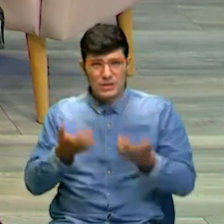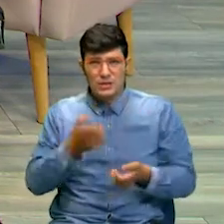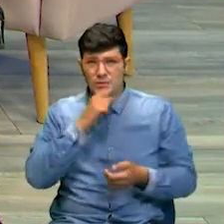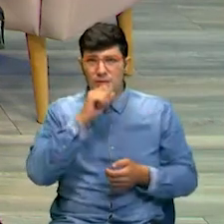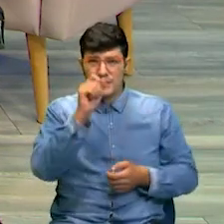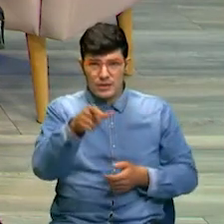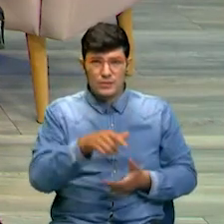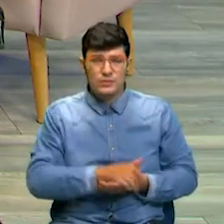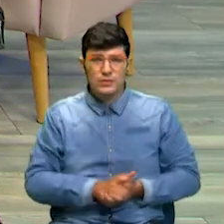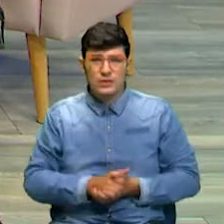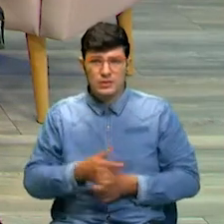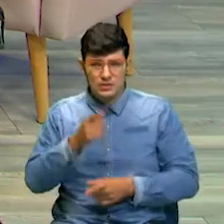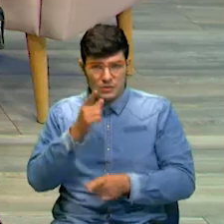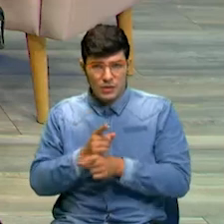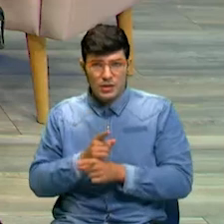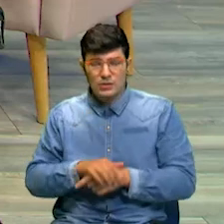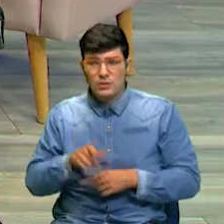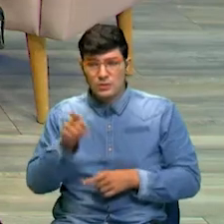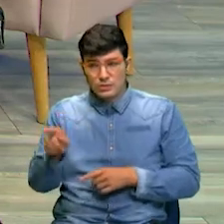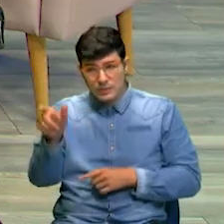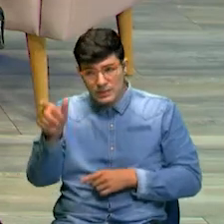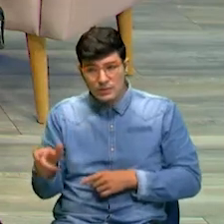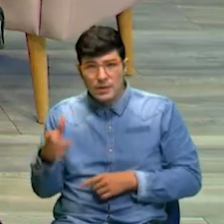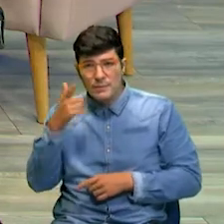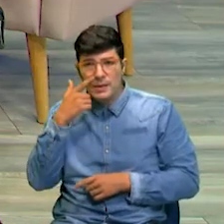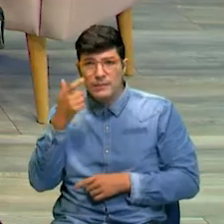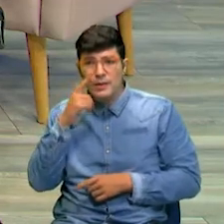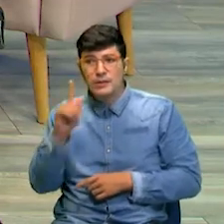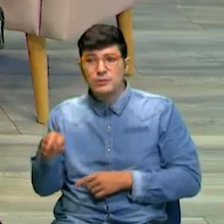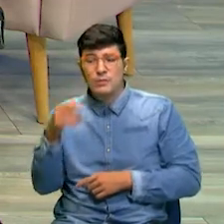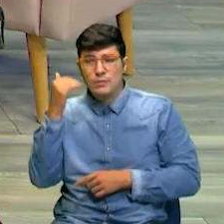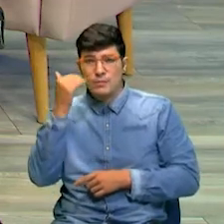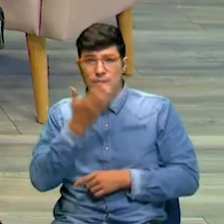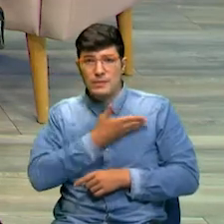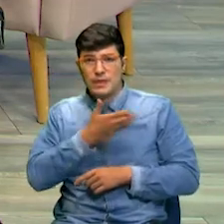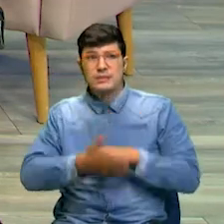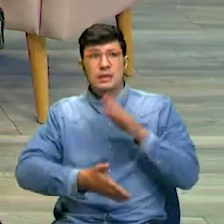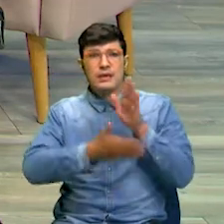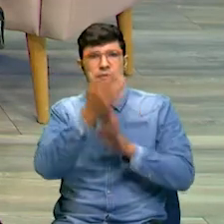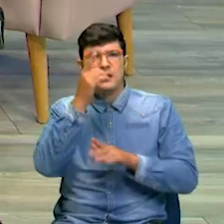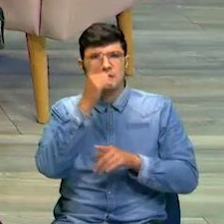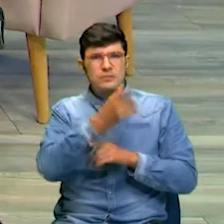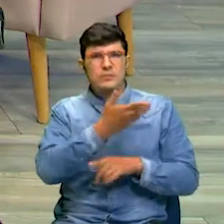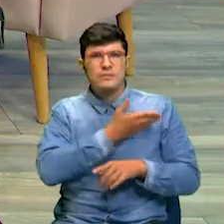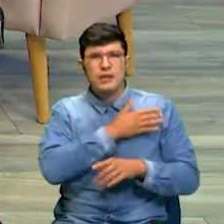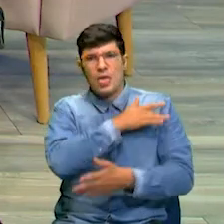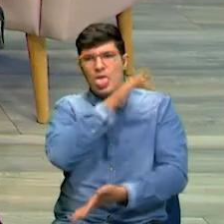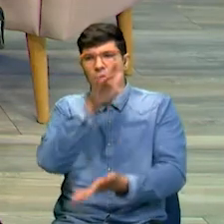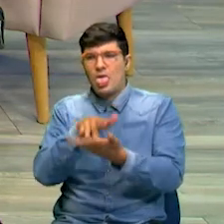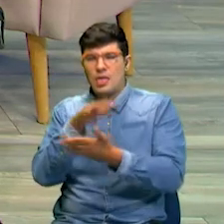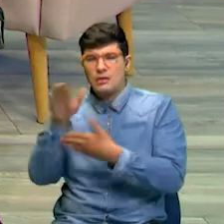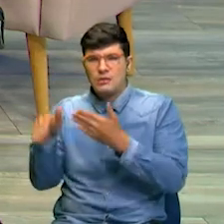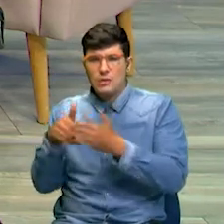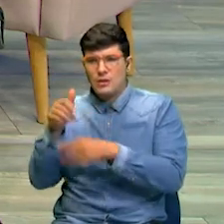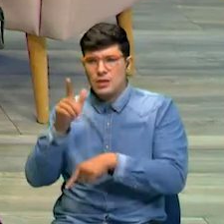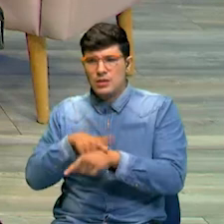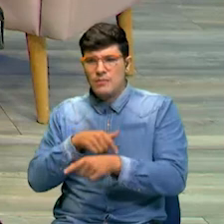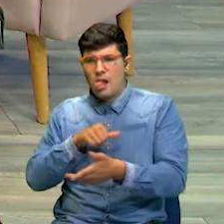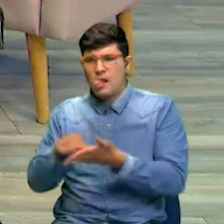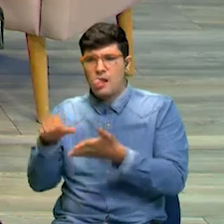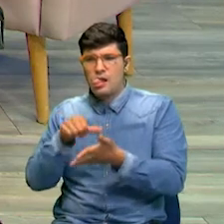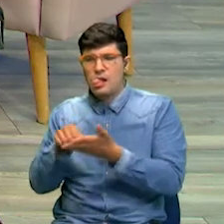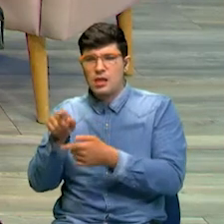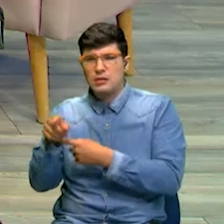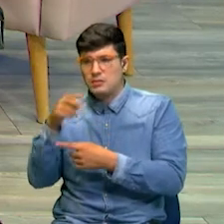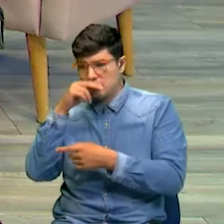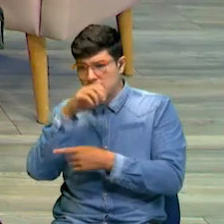pregunta, si es que es correcto que él, como ella se fue a viajar, ella la que le tenga que mandar todo el tiempo el dinero a los niños